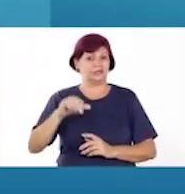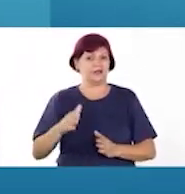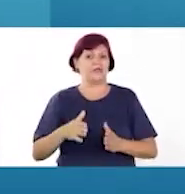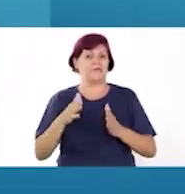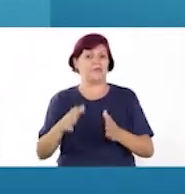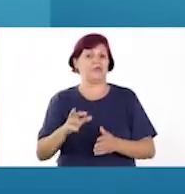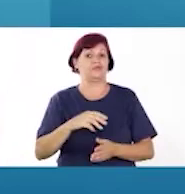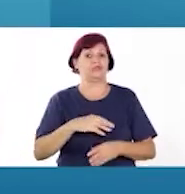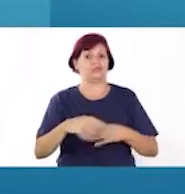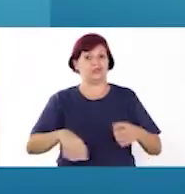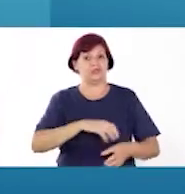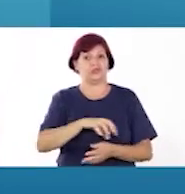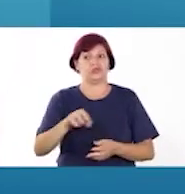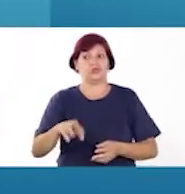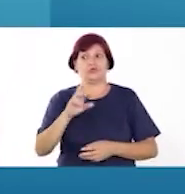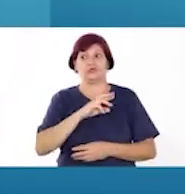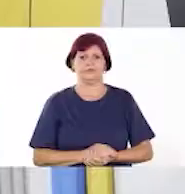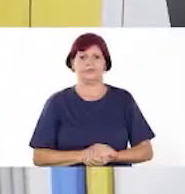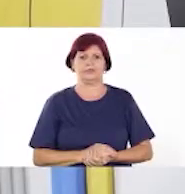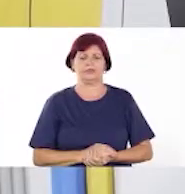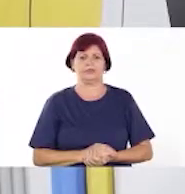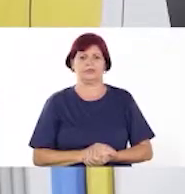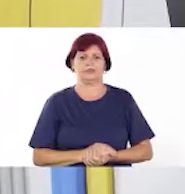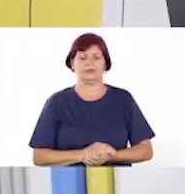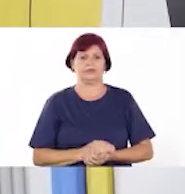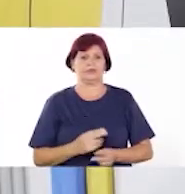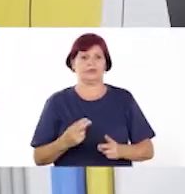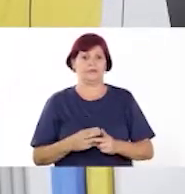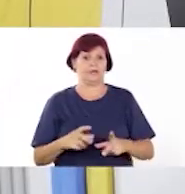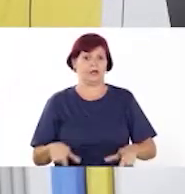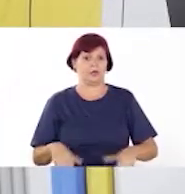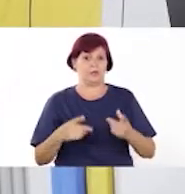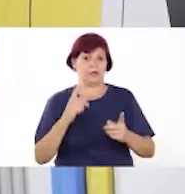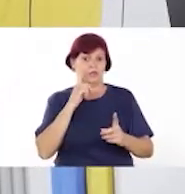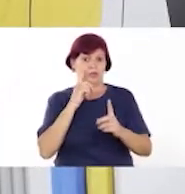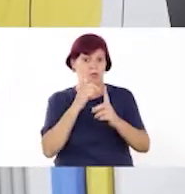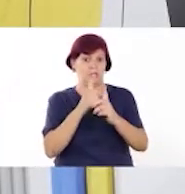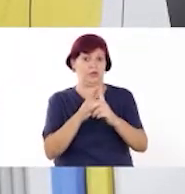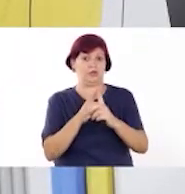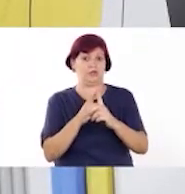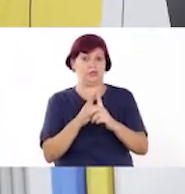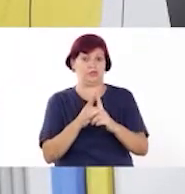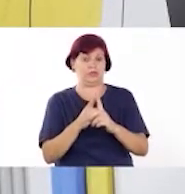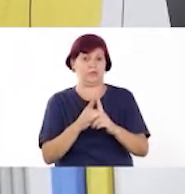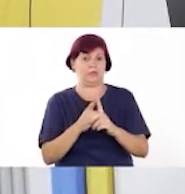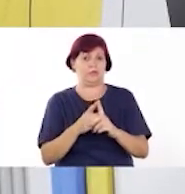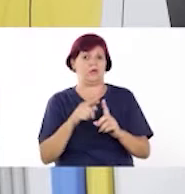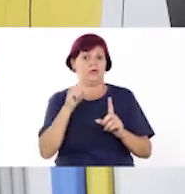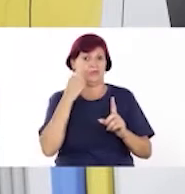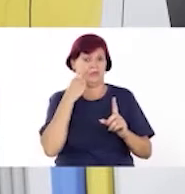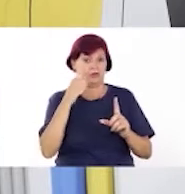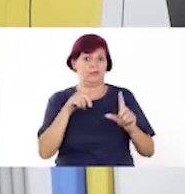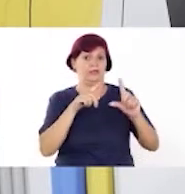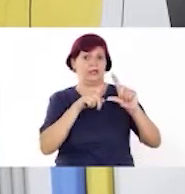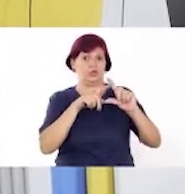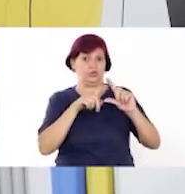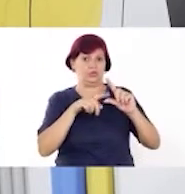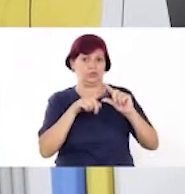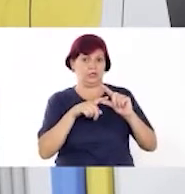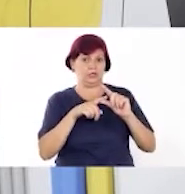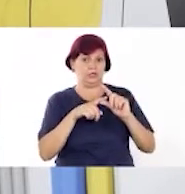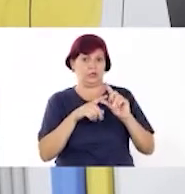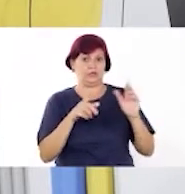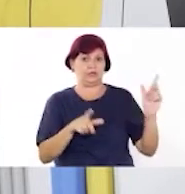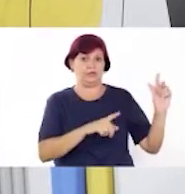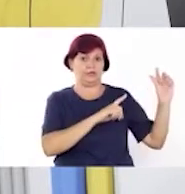situación revolucionaria. Para complementar este objetivo, lo haremos a través de el siguiente contenido que